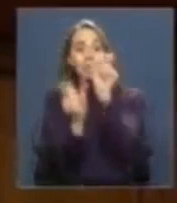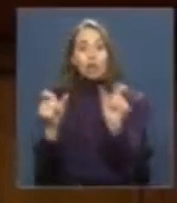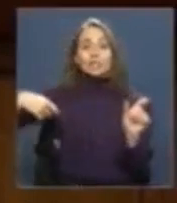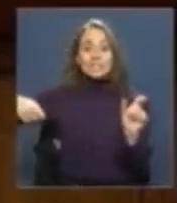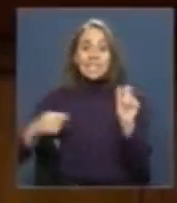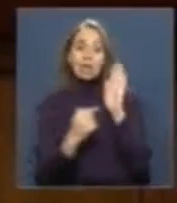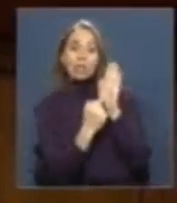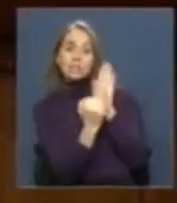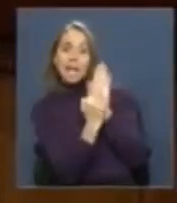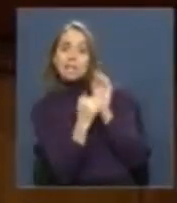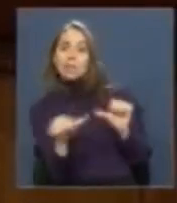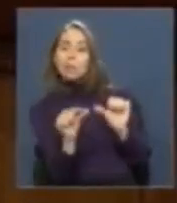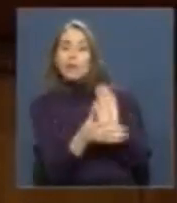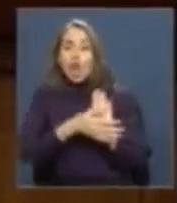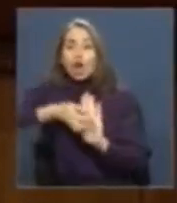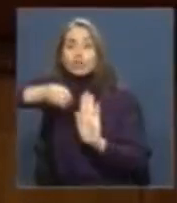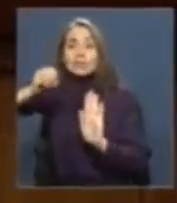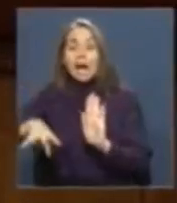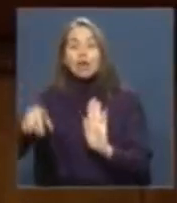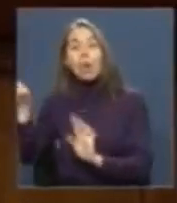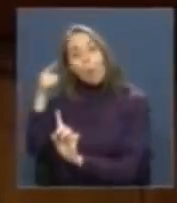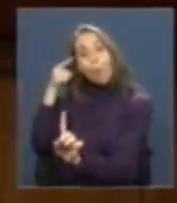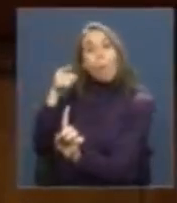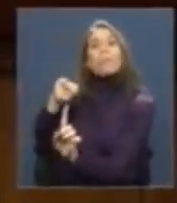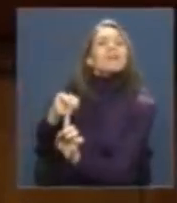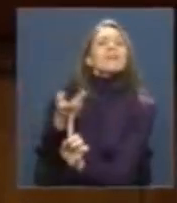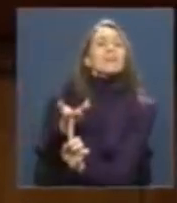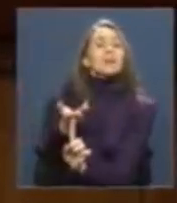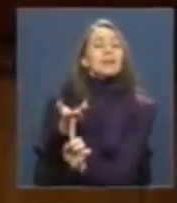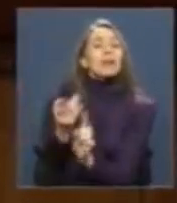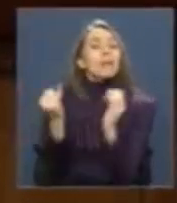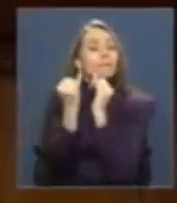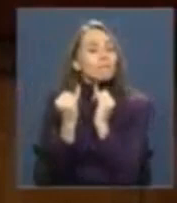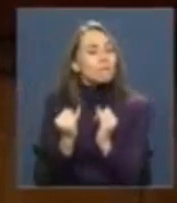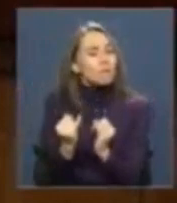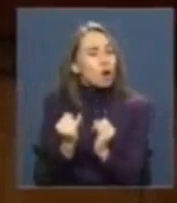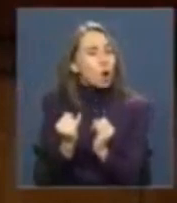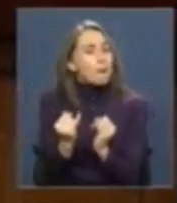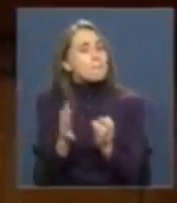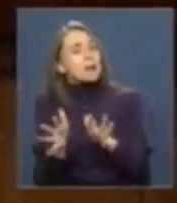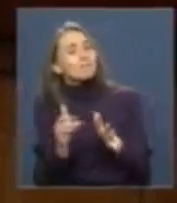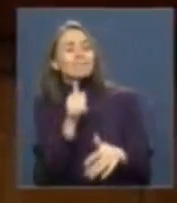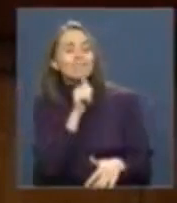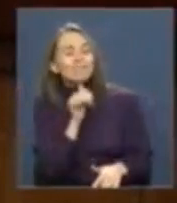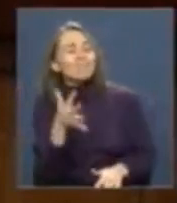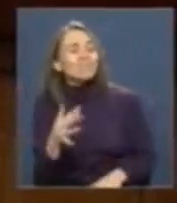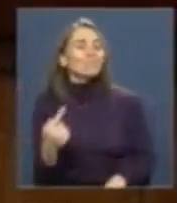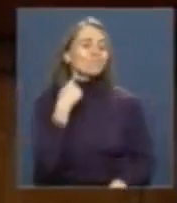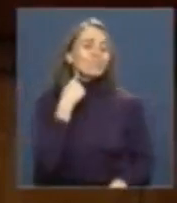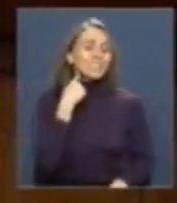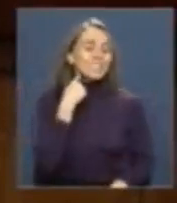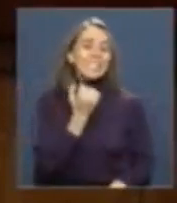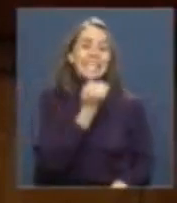disposición transitoria buscaban aunque de modo deficiente y erróneo evitar